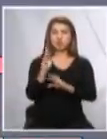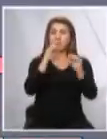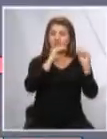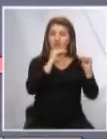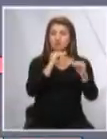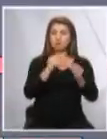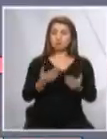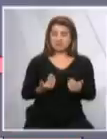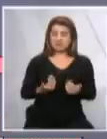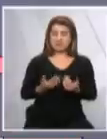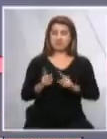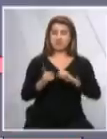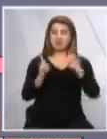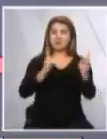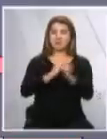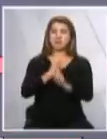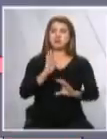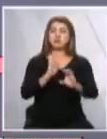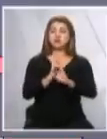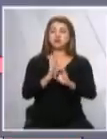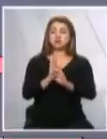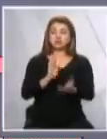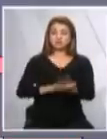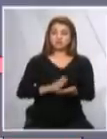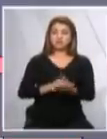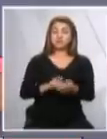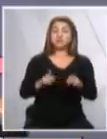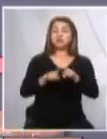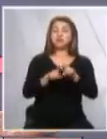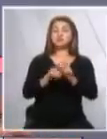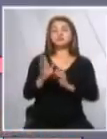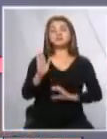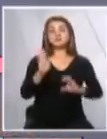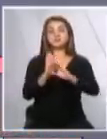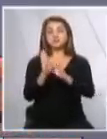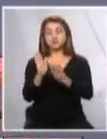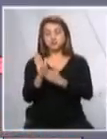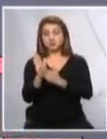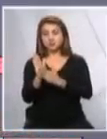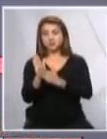méritos propios de cambiar la Constitución, tal vez por una Constitución que sea